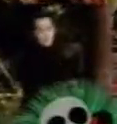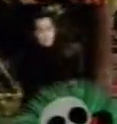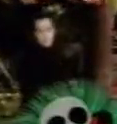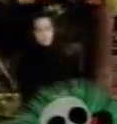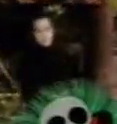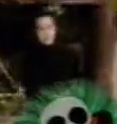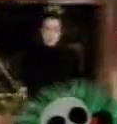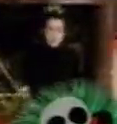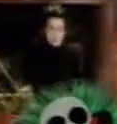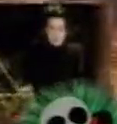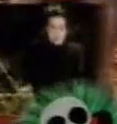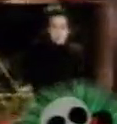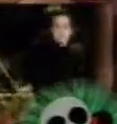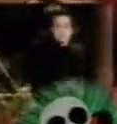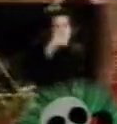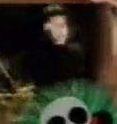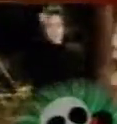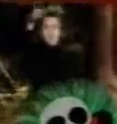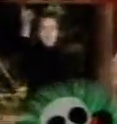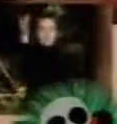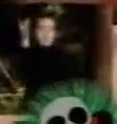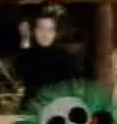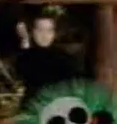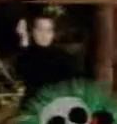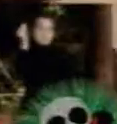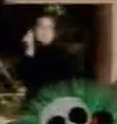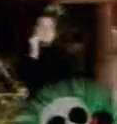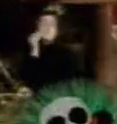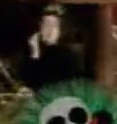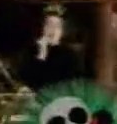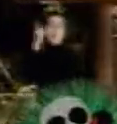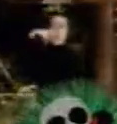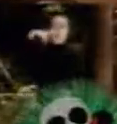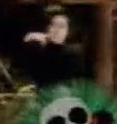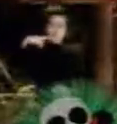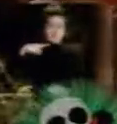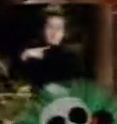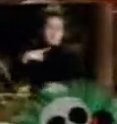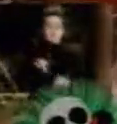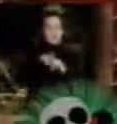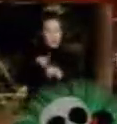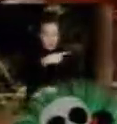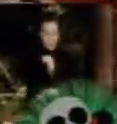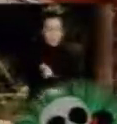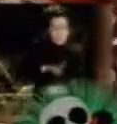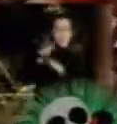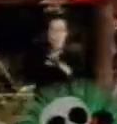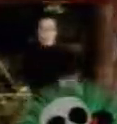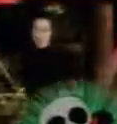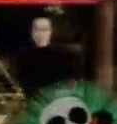marginados. Los ignorantes critican mis islas, se nos da de lado y yo sé,